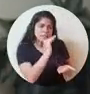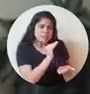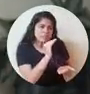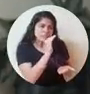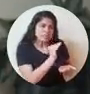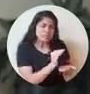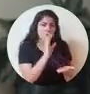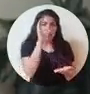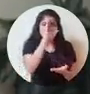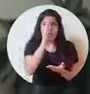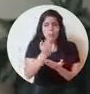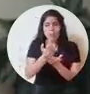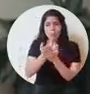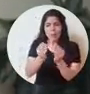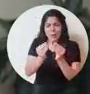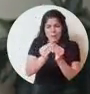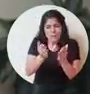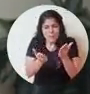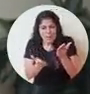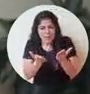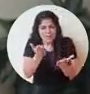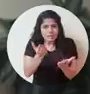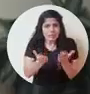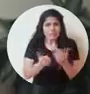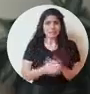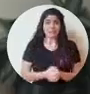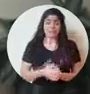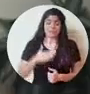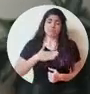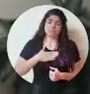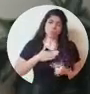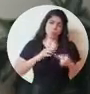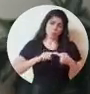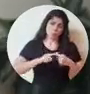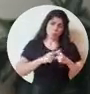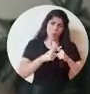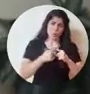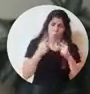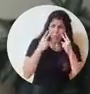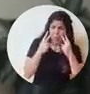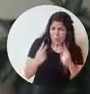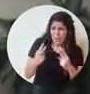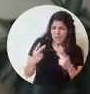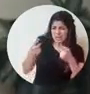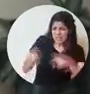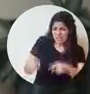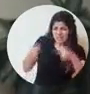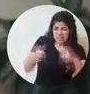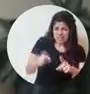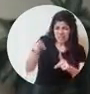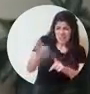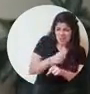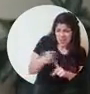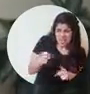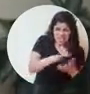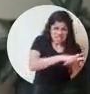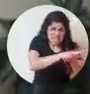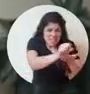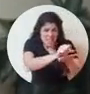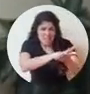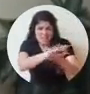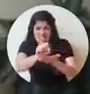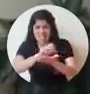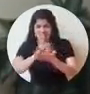una propuesta balanceada con dolor he visto los focos de violencia y vandalismo